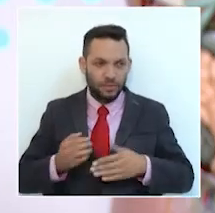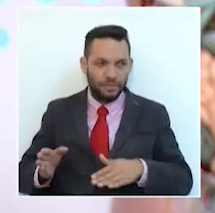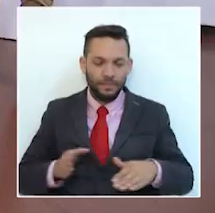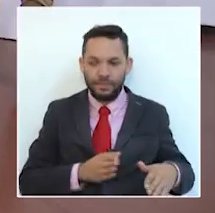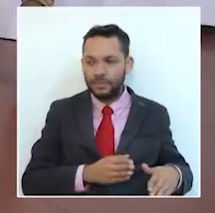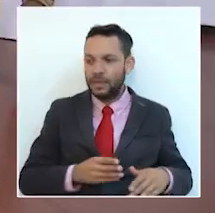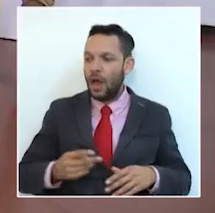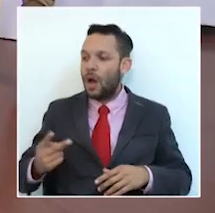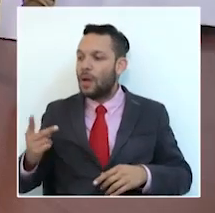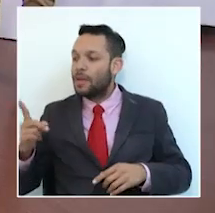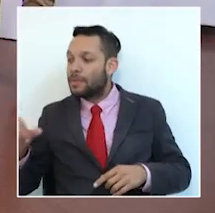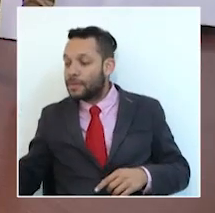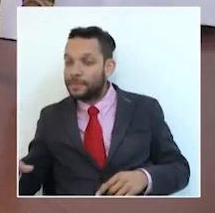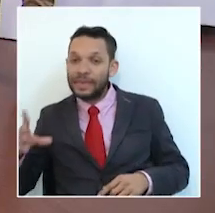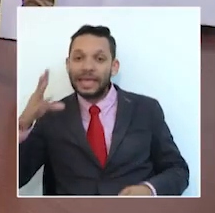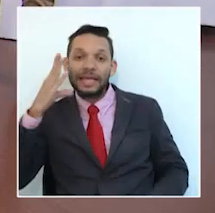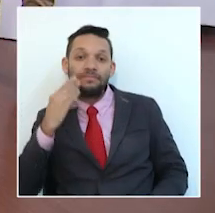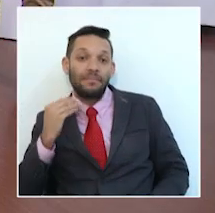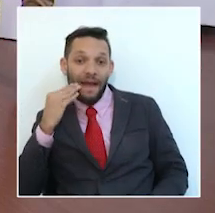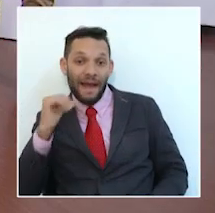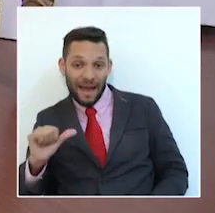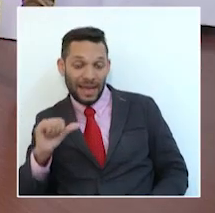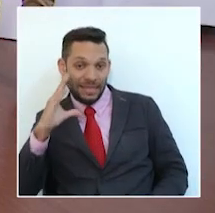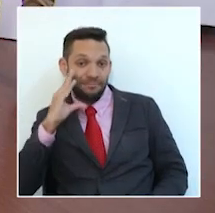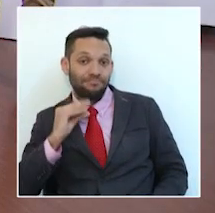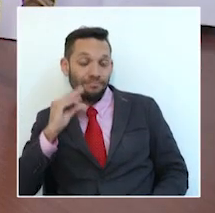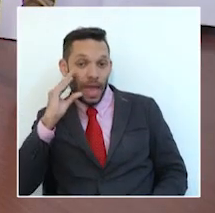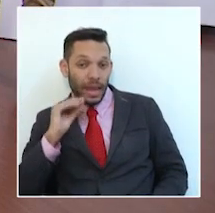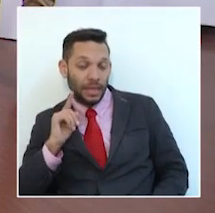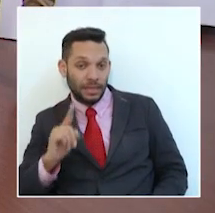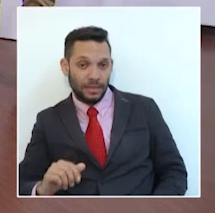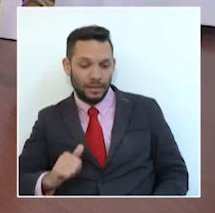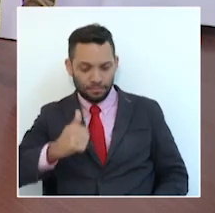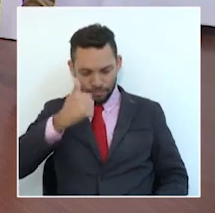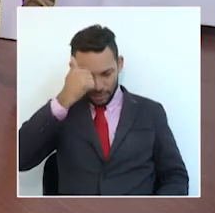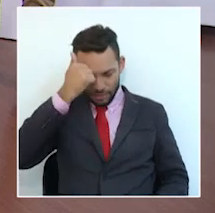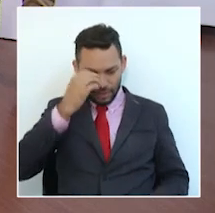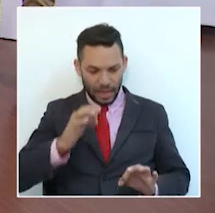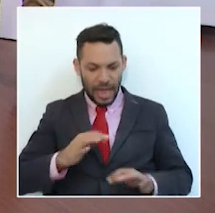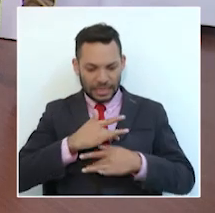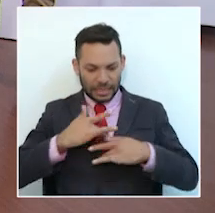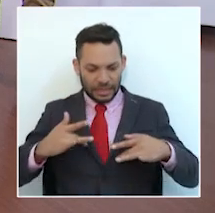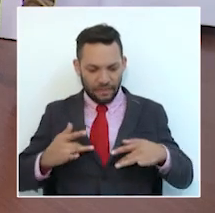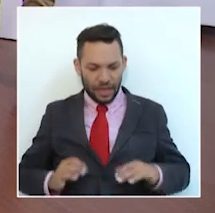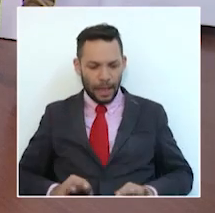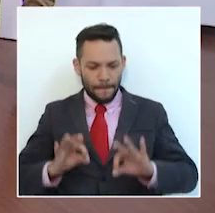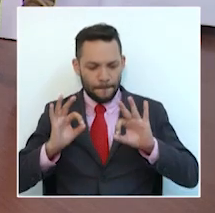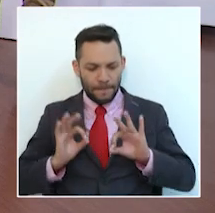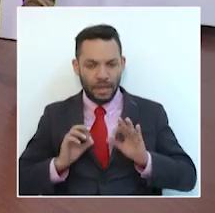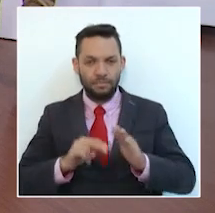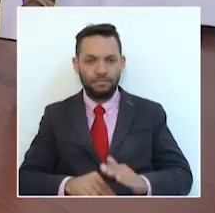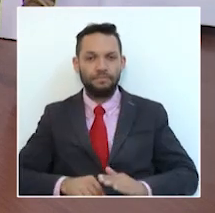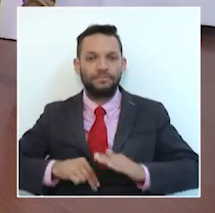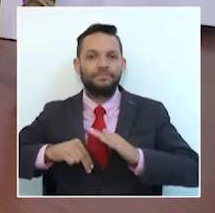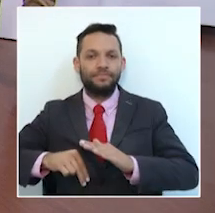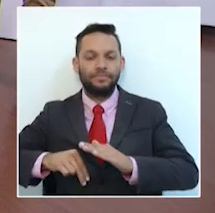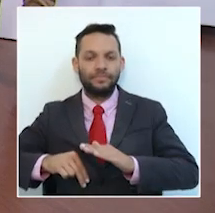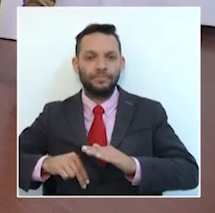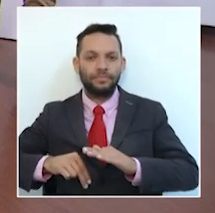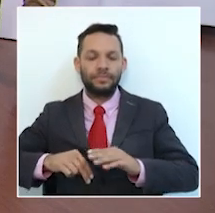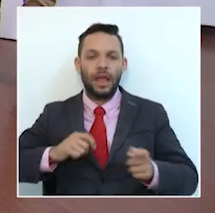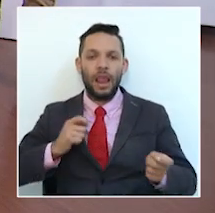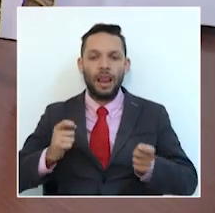moure lee ya sé experta en spa wellness qué significa estar bien termalismo y talasoterapia